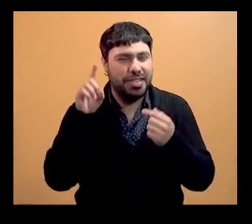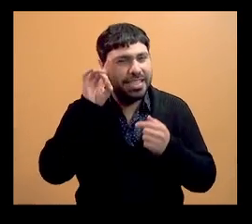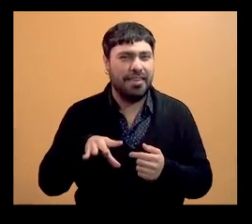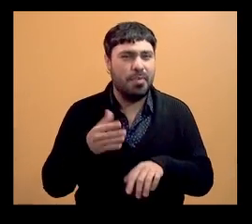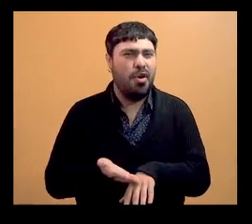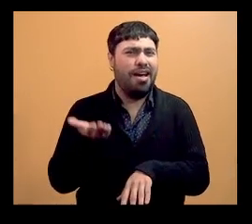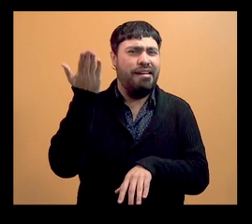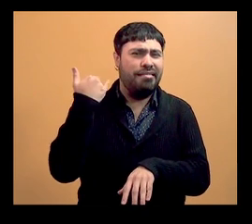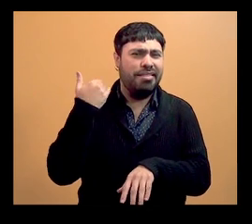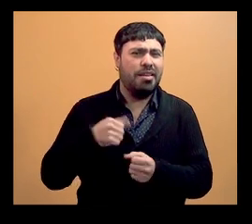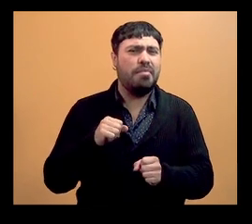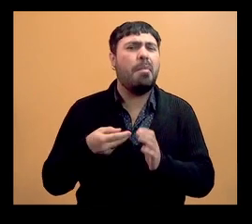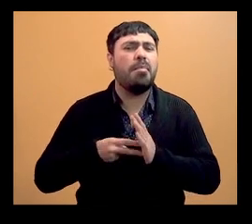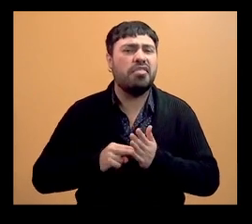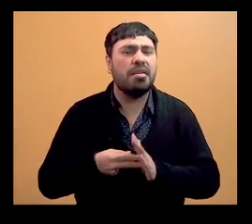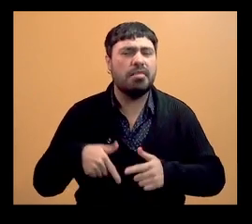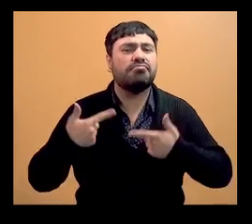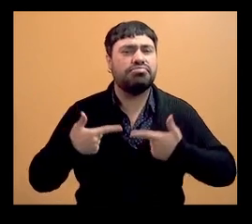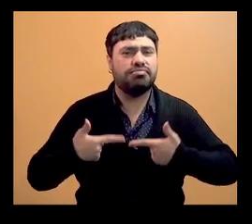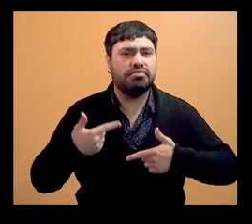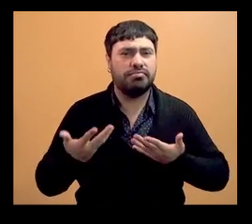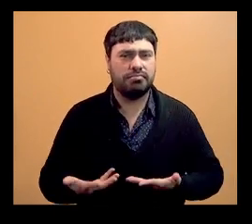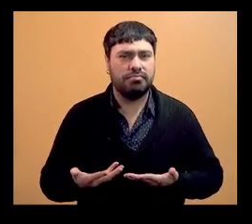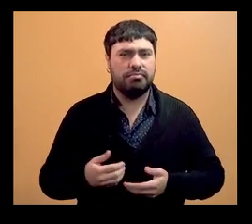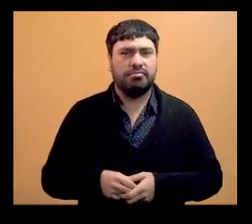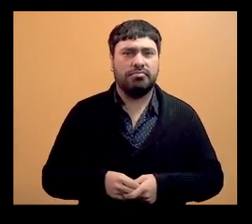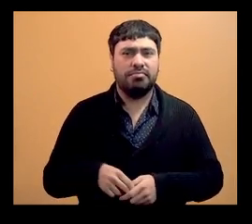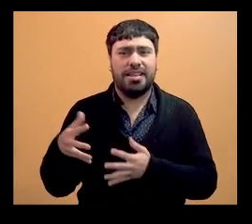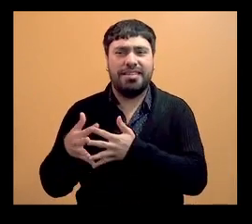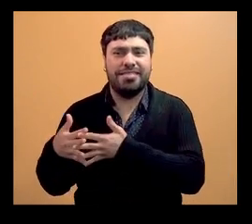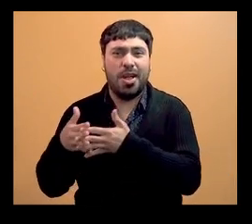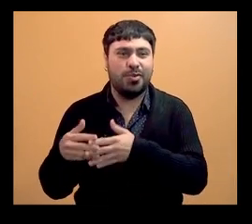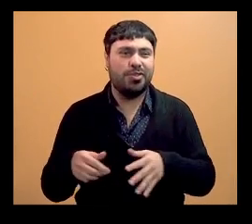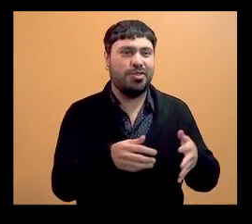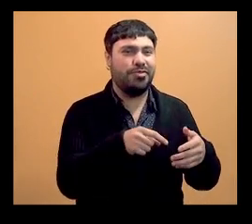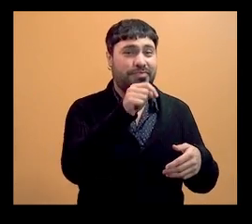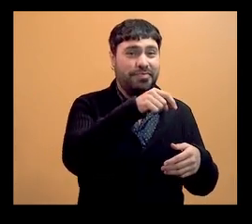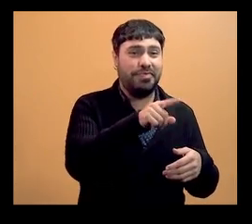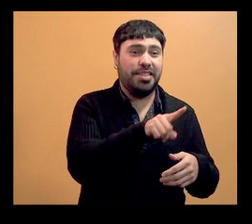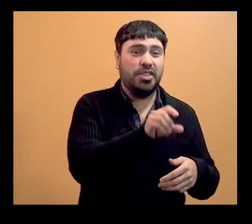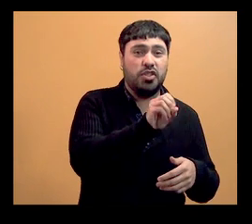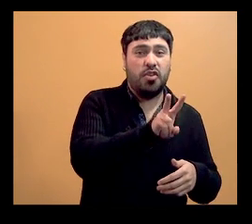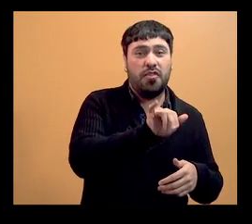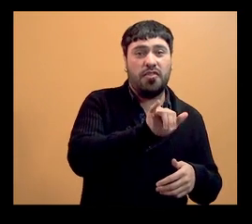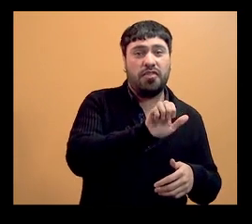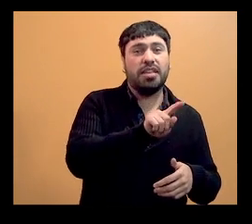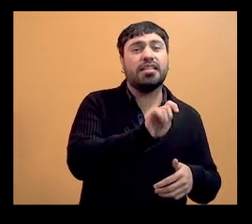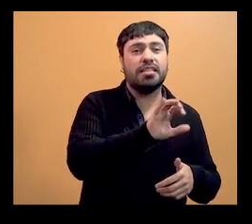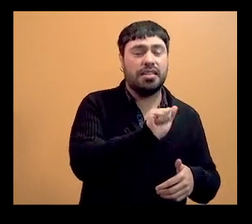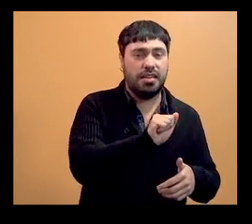pero por supuesto, preponderantes razones políticas que llevaron a estas dos potencias, superpotencias, después de la Segunda Guerra Mundial, a tomar